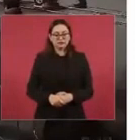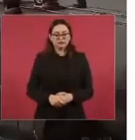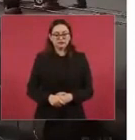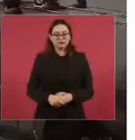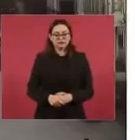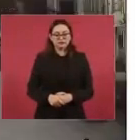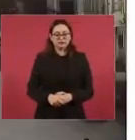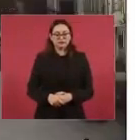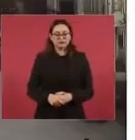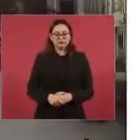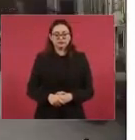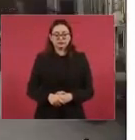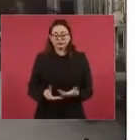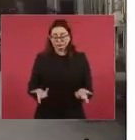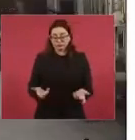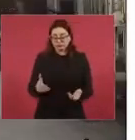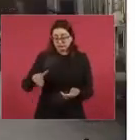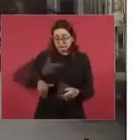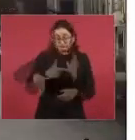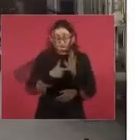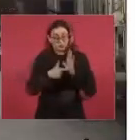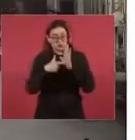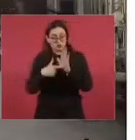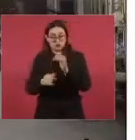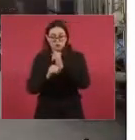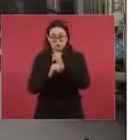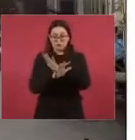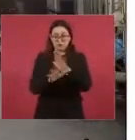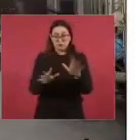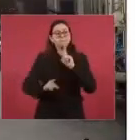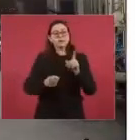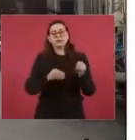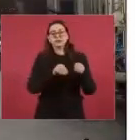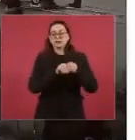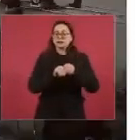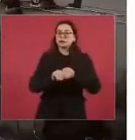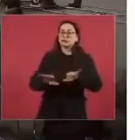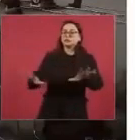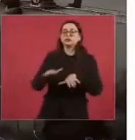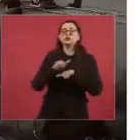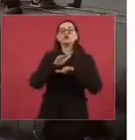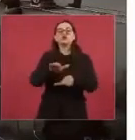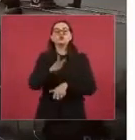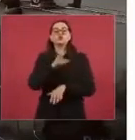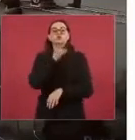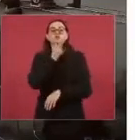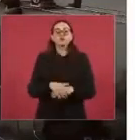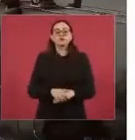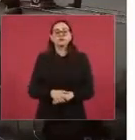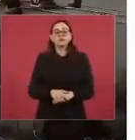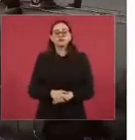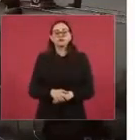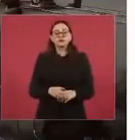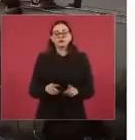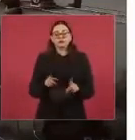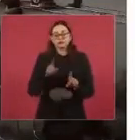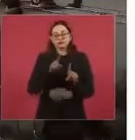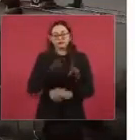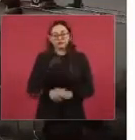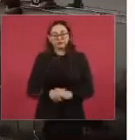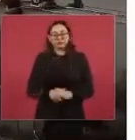excepción de quién es quién la mentira lo de Pemex que el caricaturista